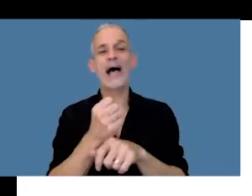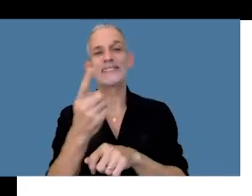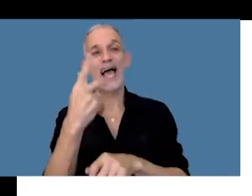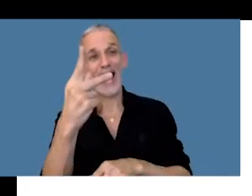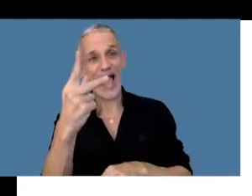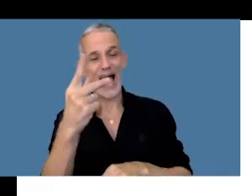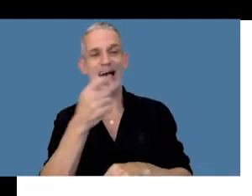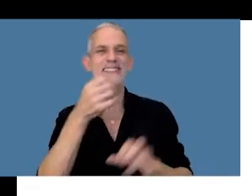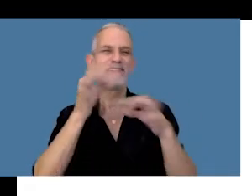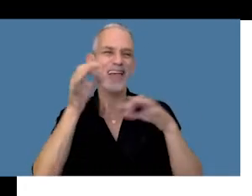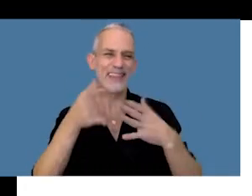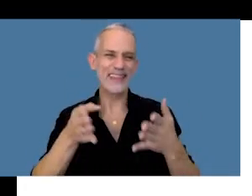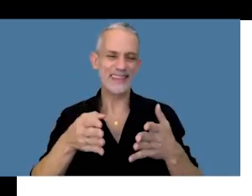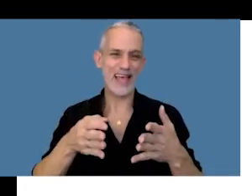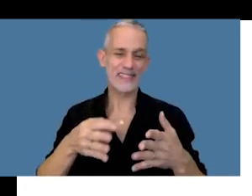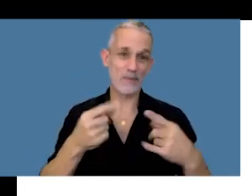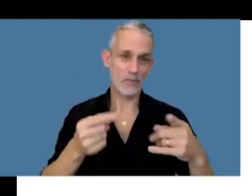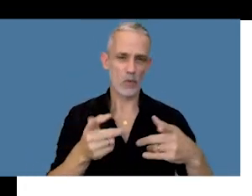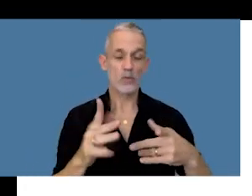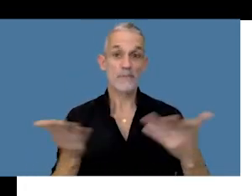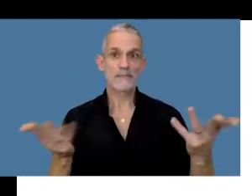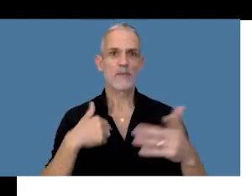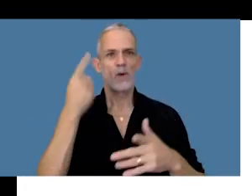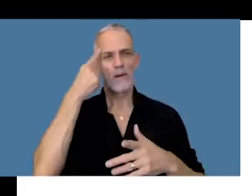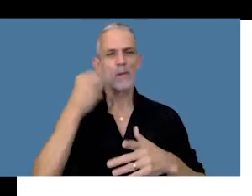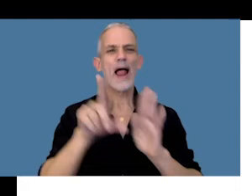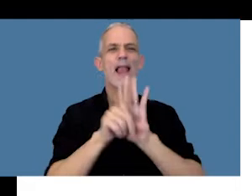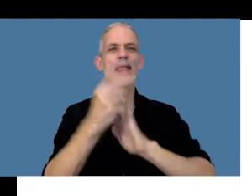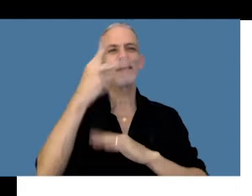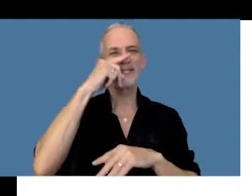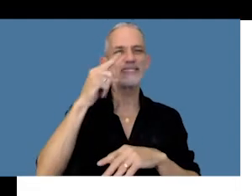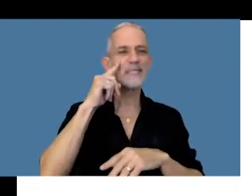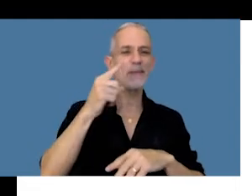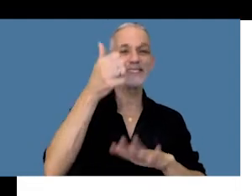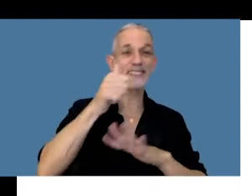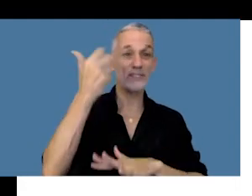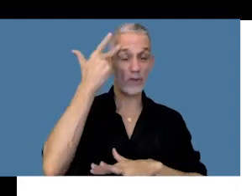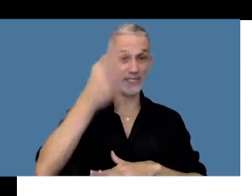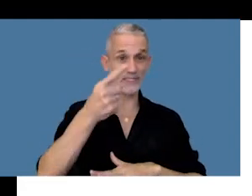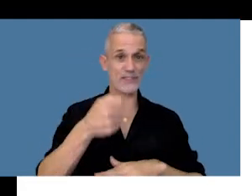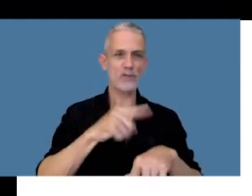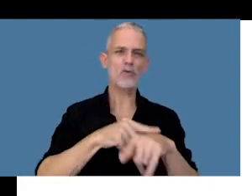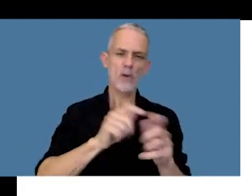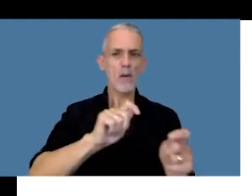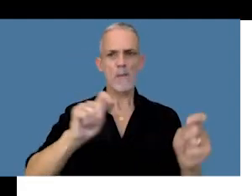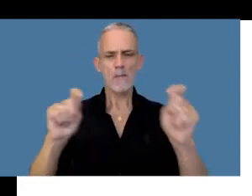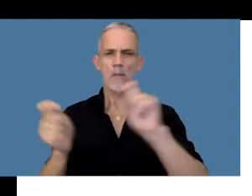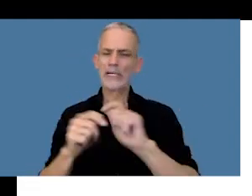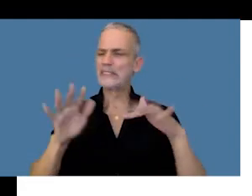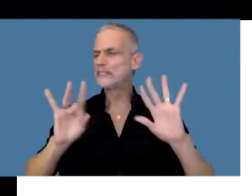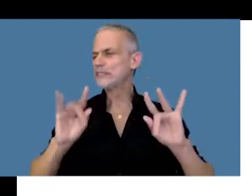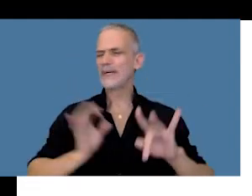K en ventas. Hemos tenido por imperio de la ley 27618 un régimen de transición bastante engorroso para el